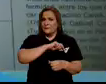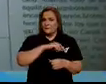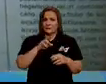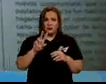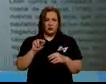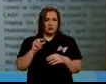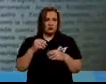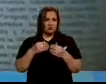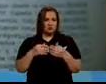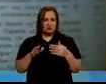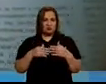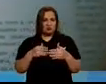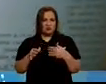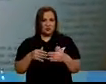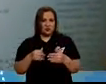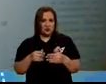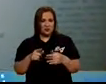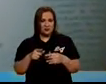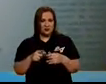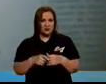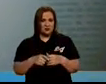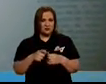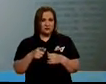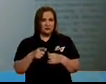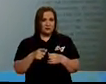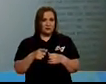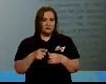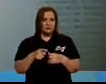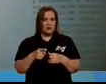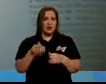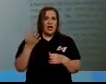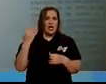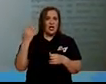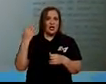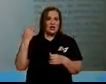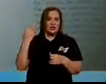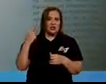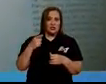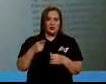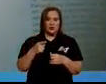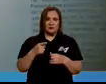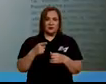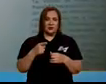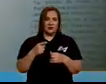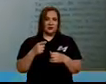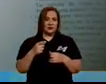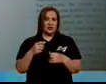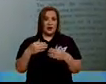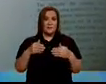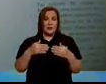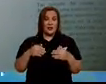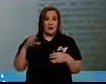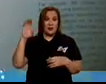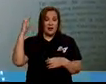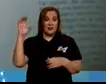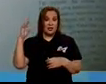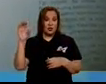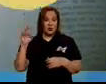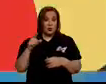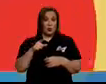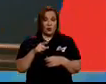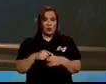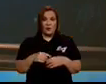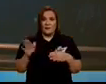cerraron los colombianos el lápiz. El lápiz planteaba la independencia de Panamá, de Colombia, ellos lo cerraron, lo empastelaron.